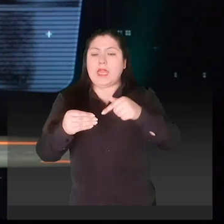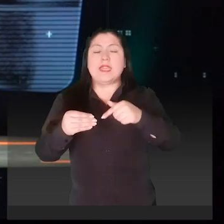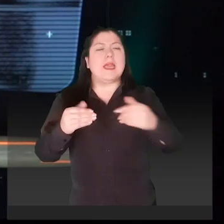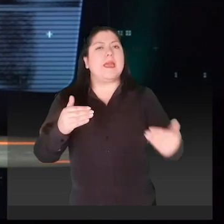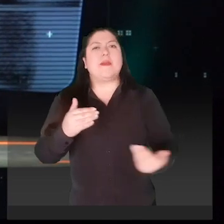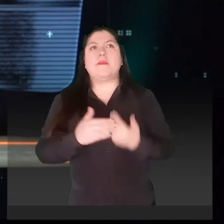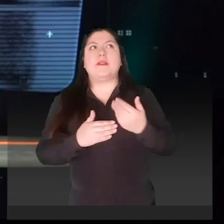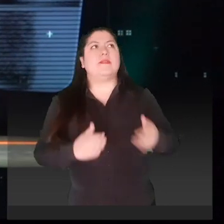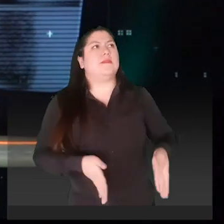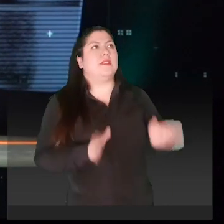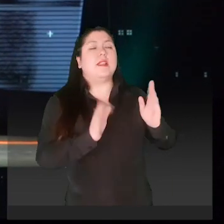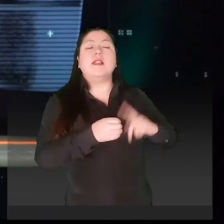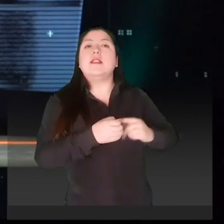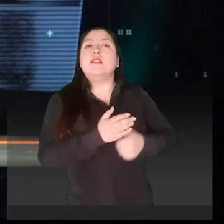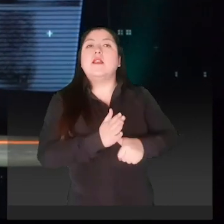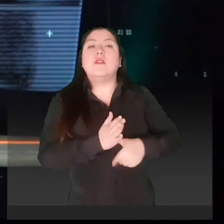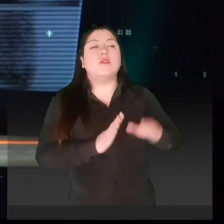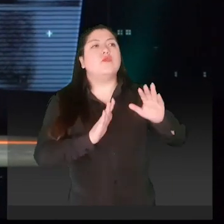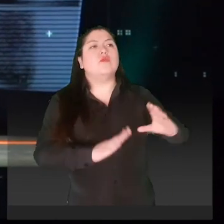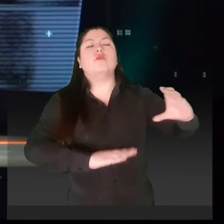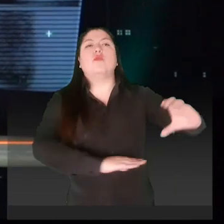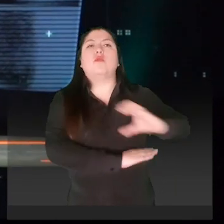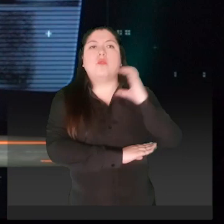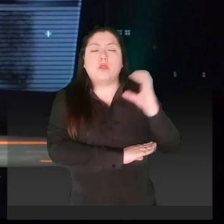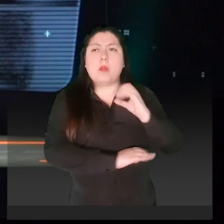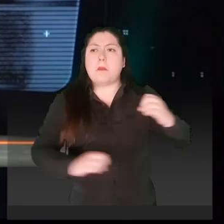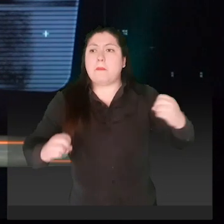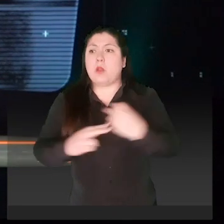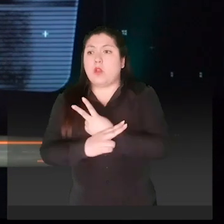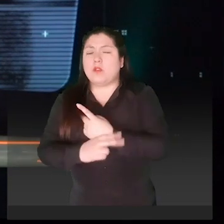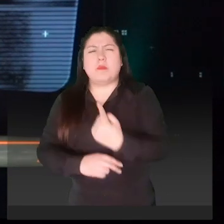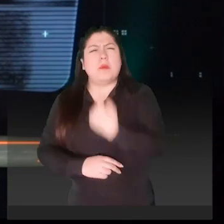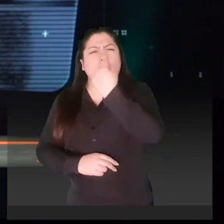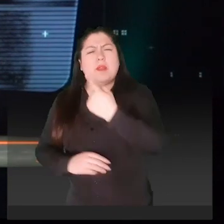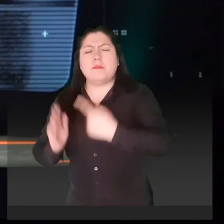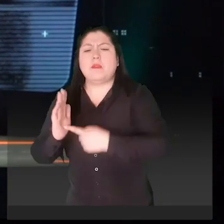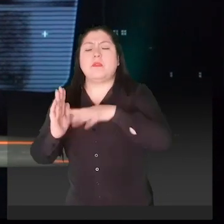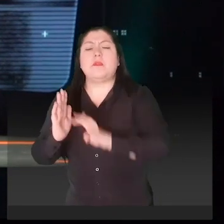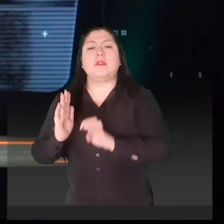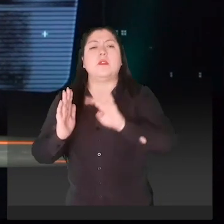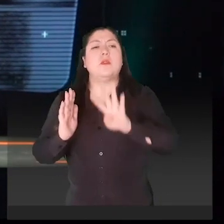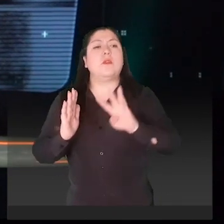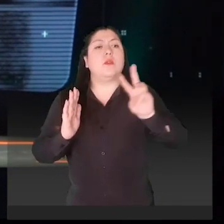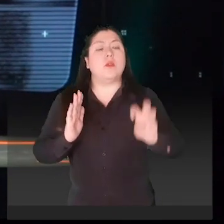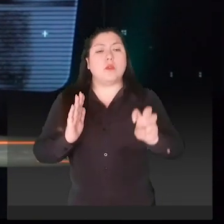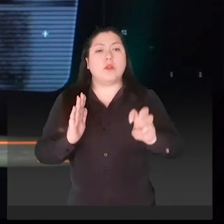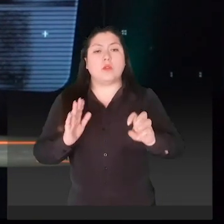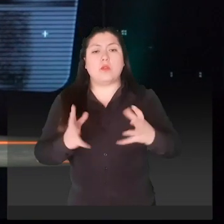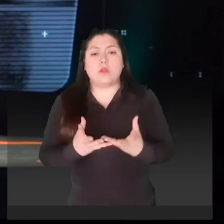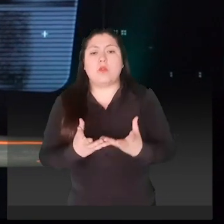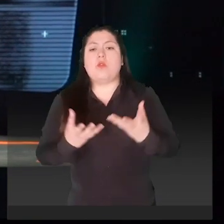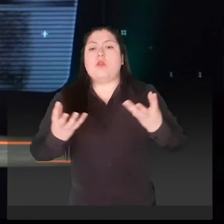la Registraduría Nacional del Estado Civil. Por la violencia política en el año 48, la Registraduría quedó a cargo de dos áreas